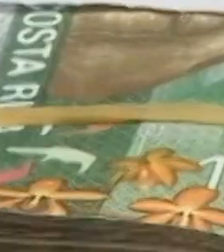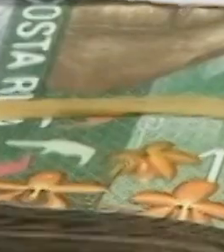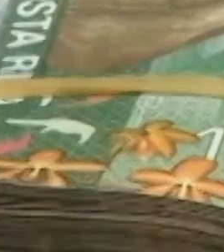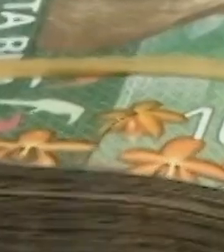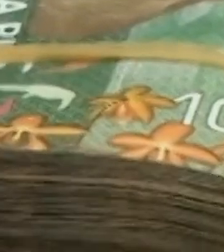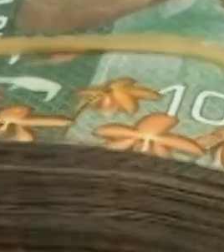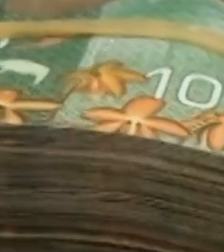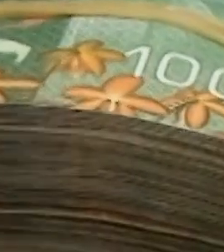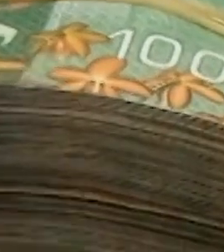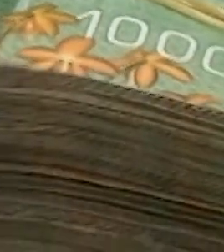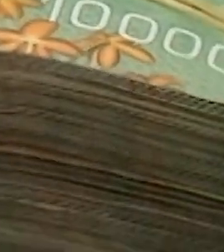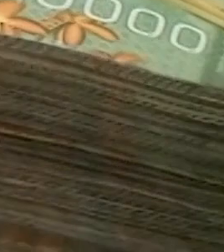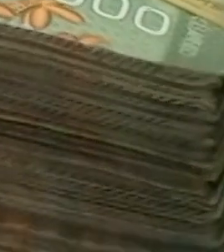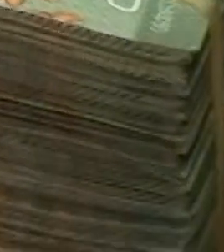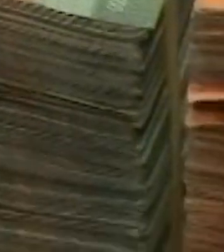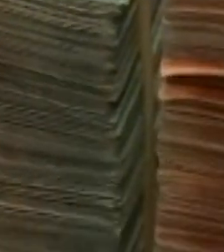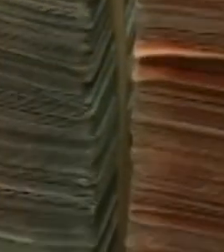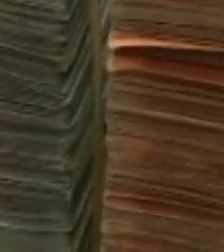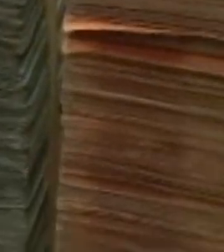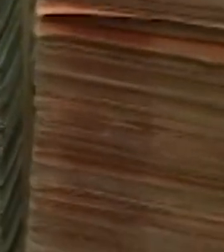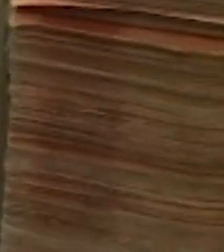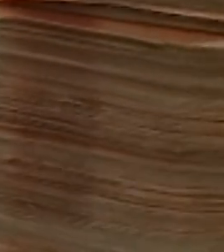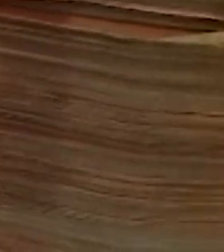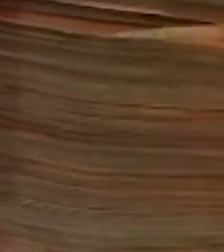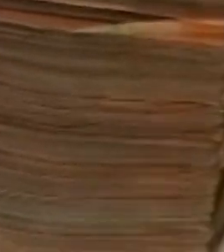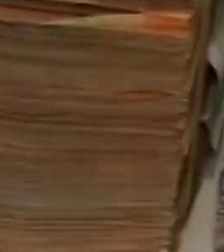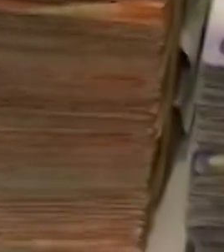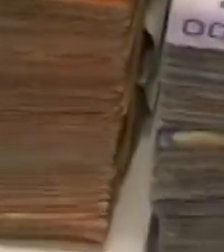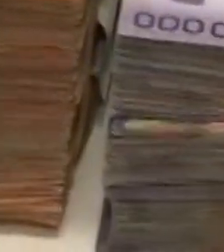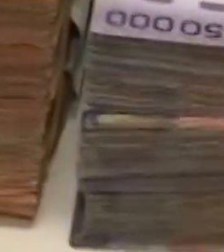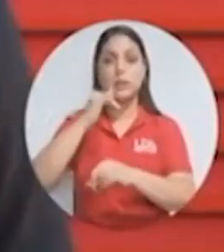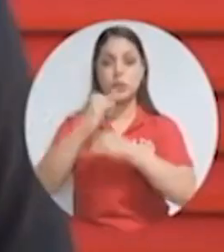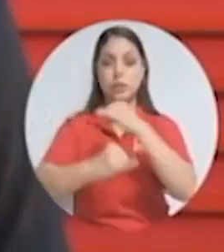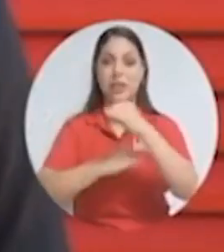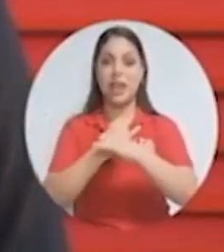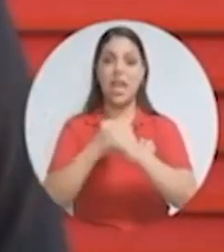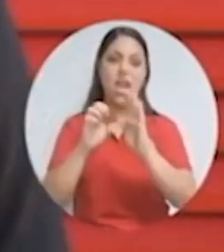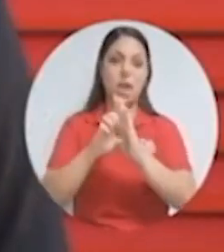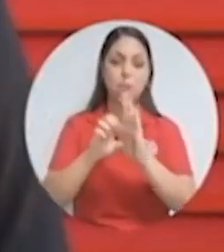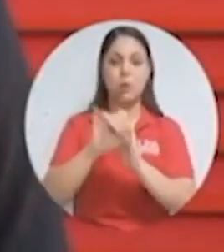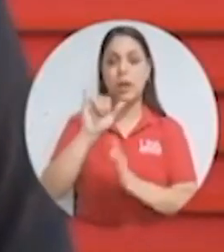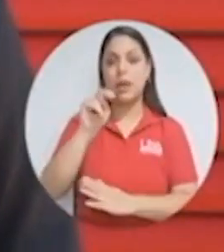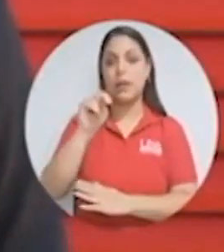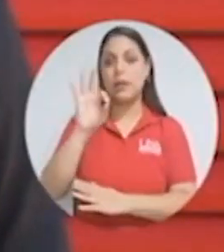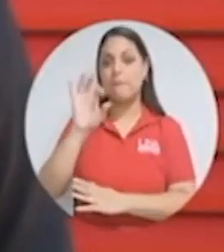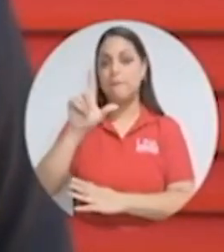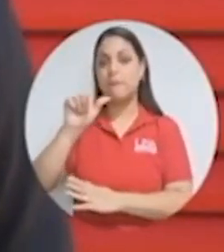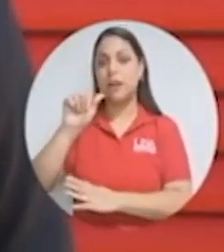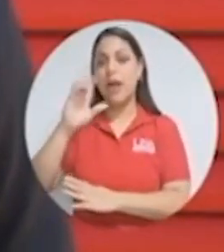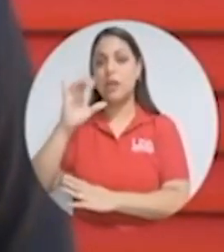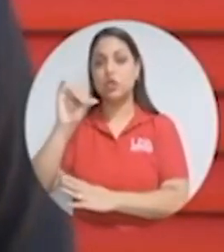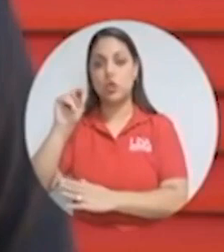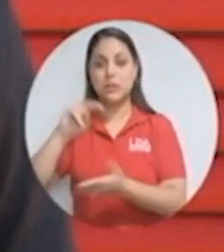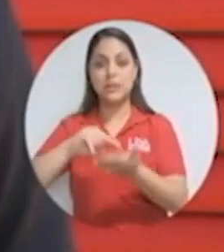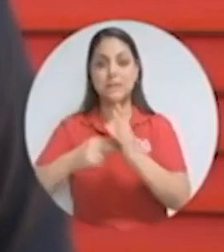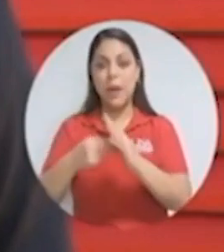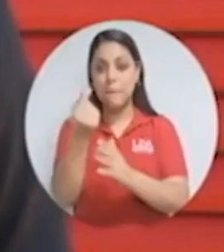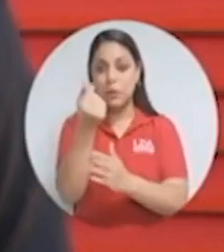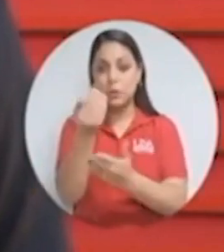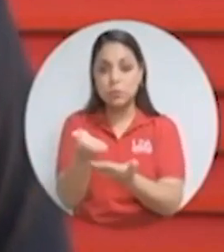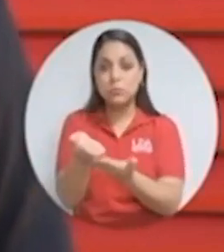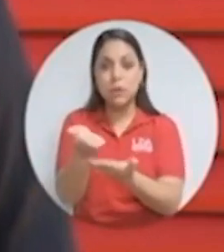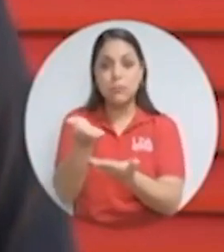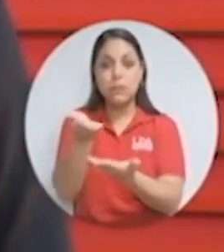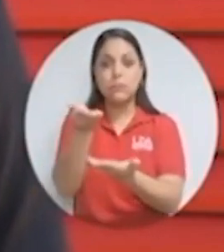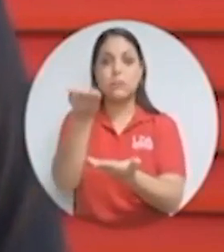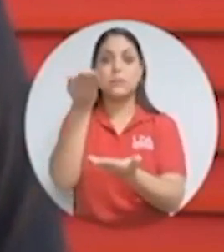la capacidad de consumo y por ende la demanda de bienes y servicios. Los precios a nivel mundial se han venido incrementando como consecuencia de la